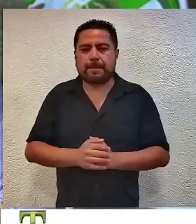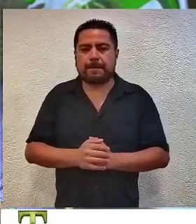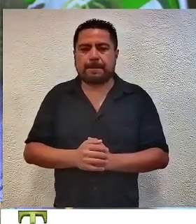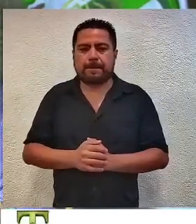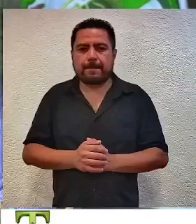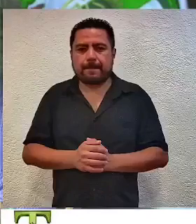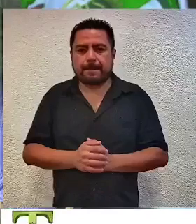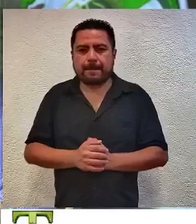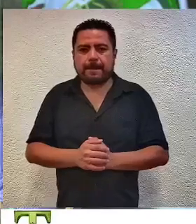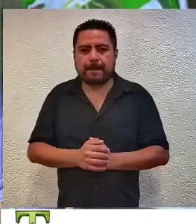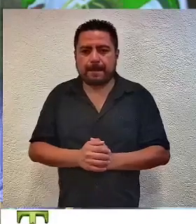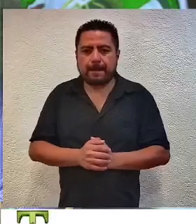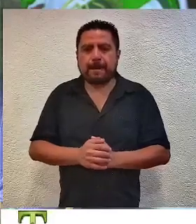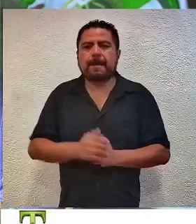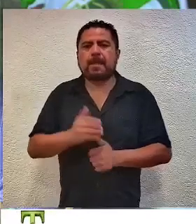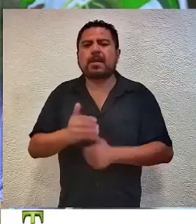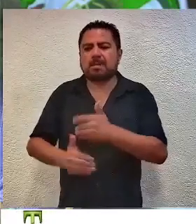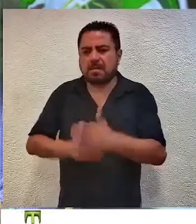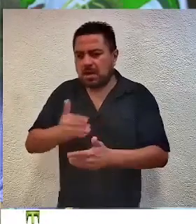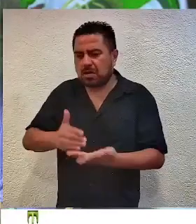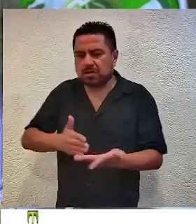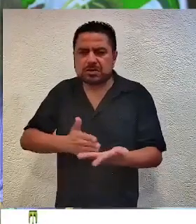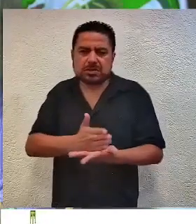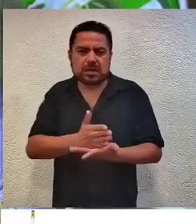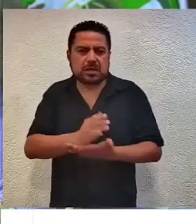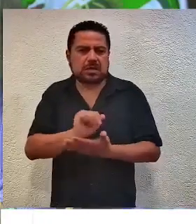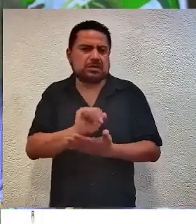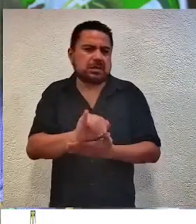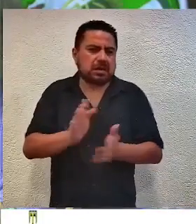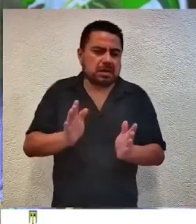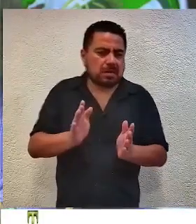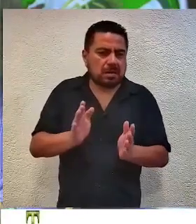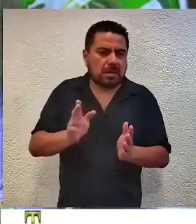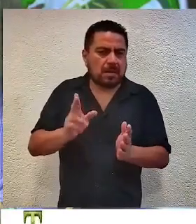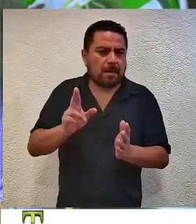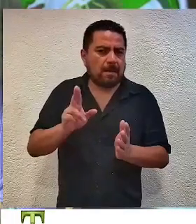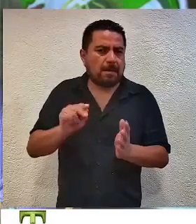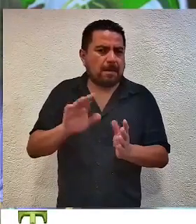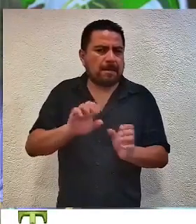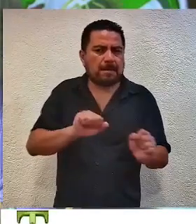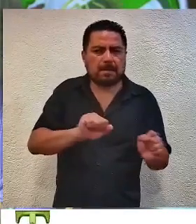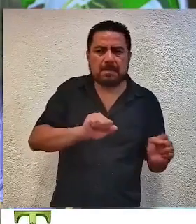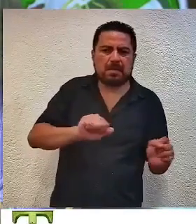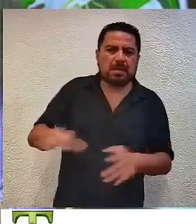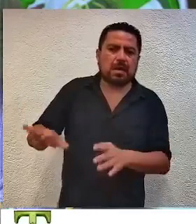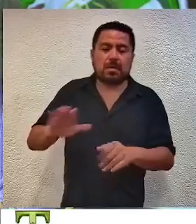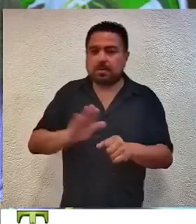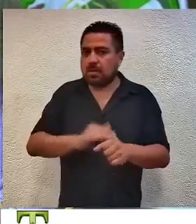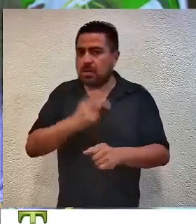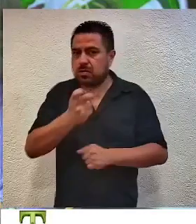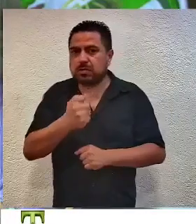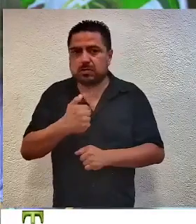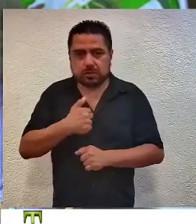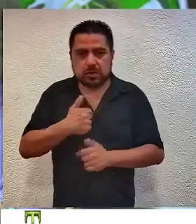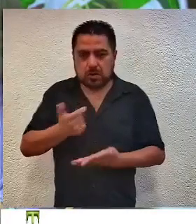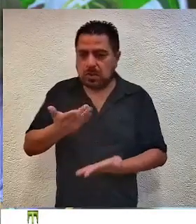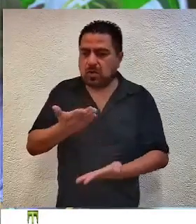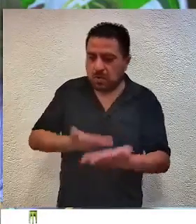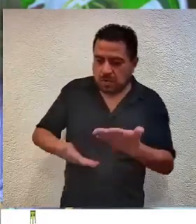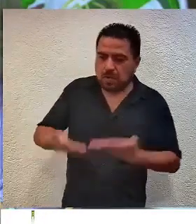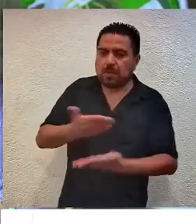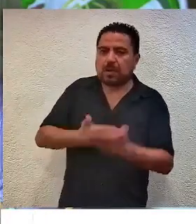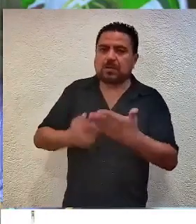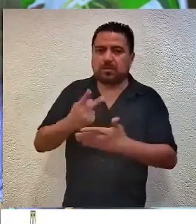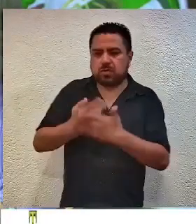es de procedibilidad. No vamos a entrar al fondo, y creo que por eso comparto